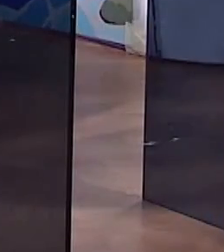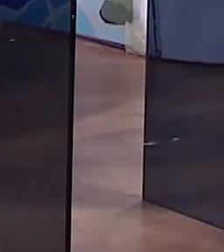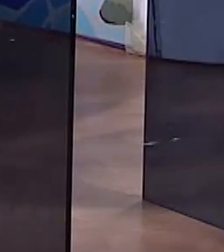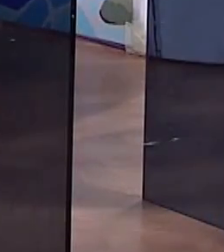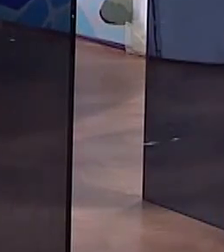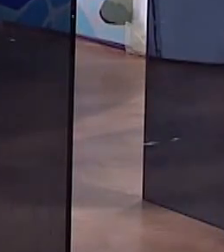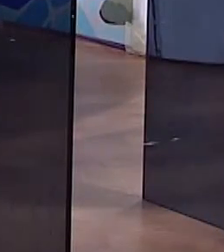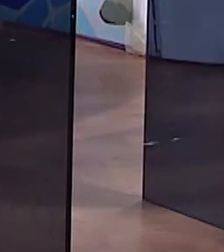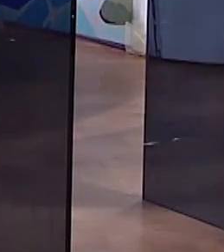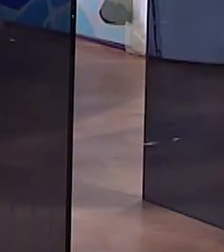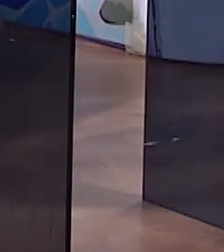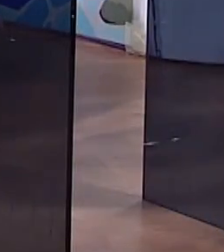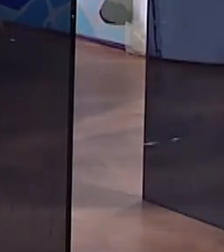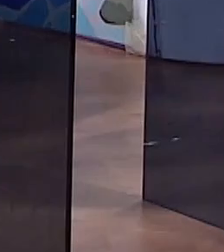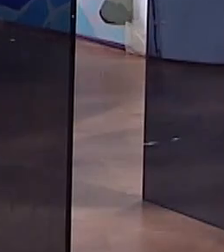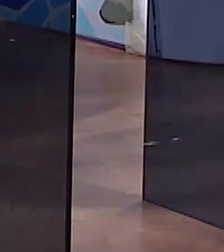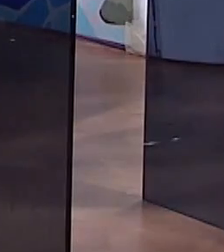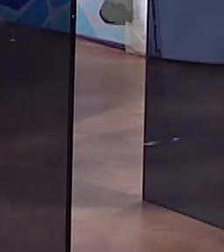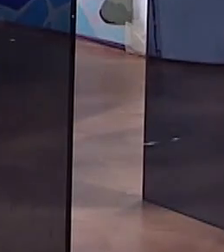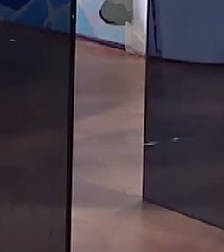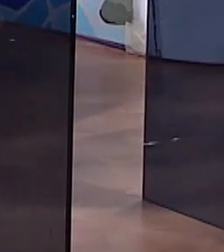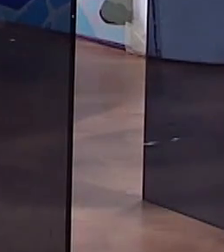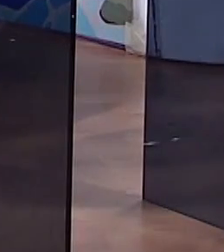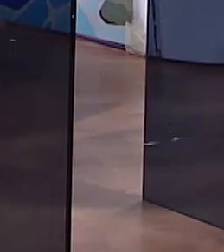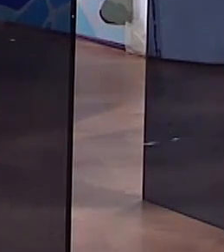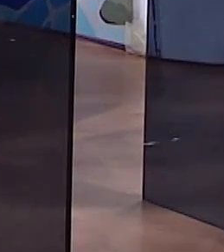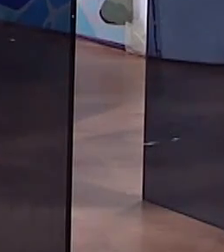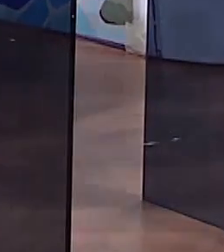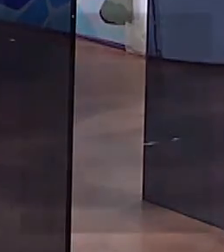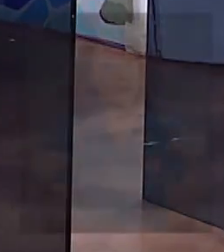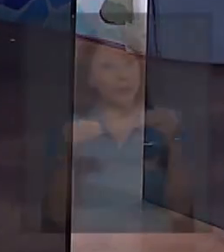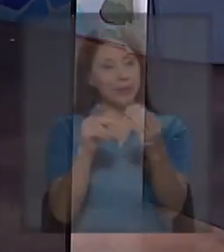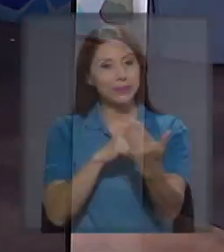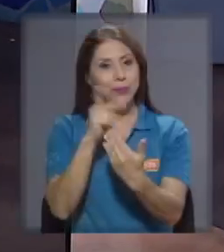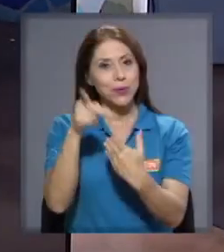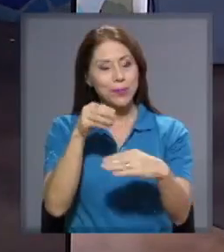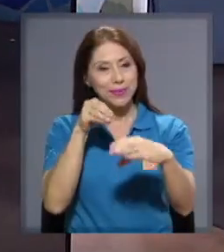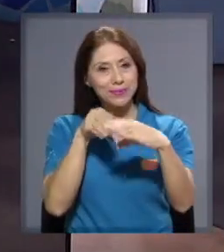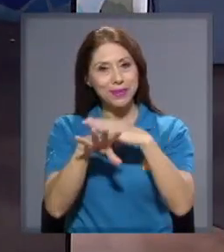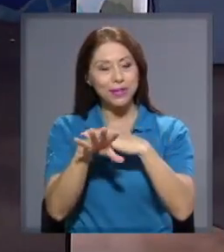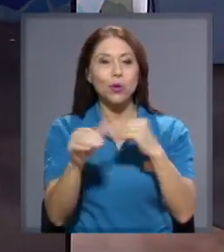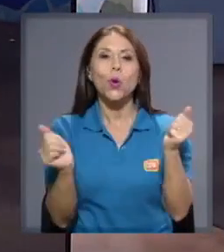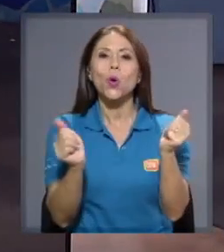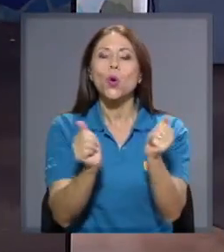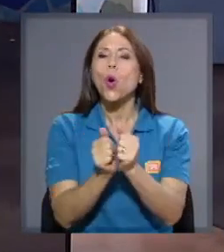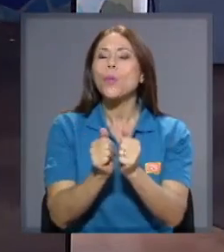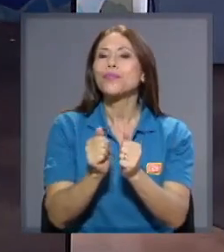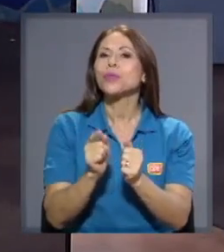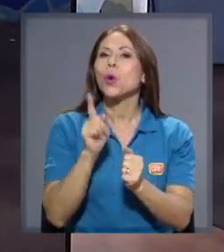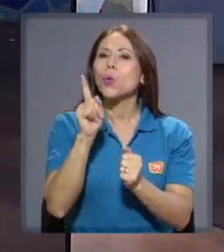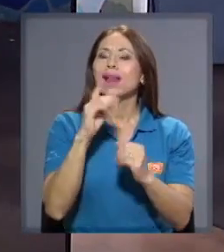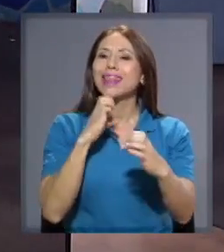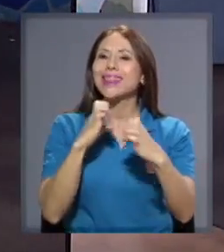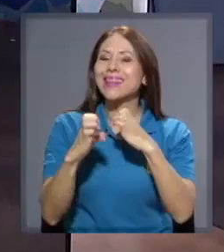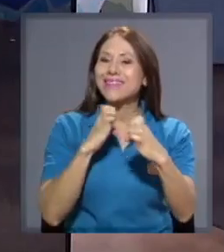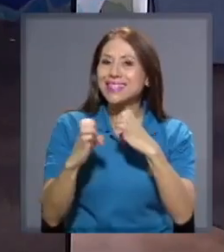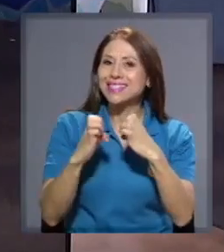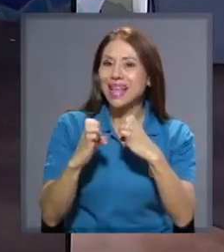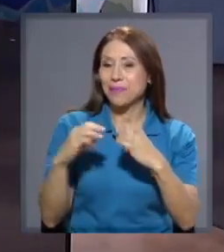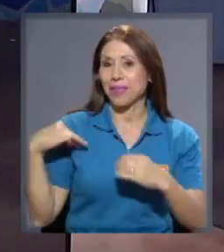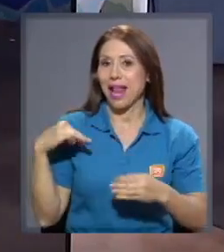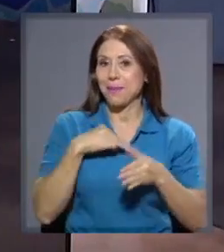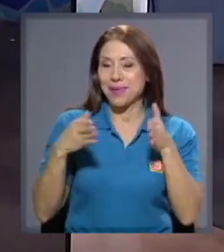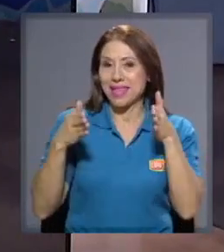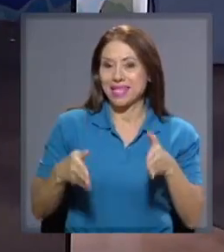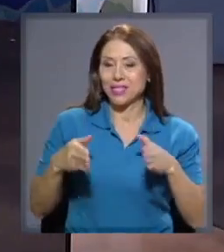gracias por su sintonía y continuamos con más de la telerevista espectro con una mini con una entrevista al ministro